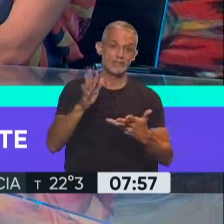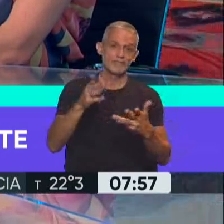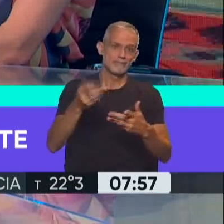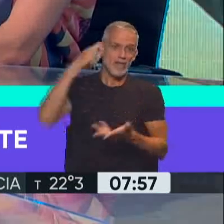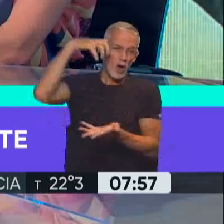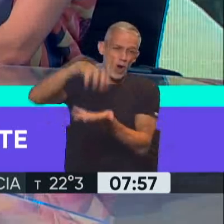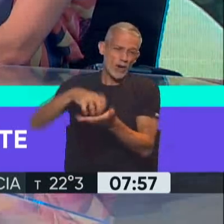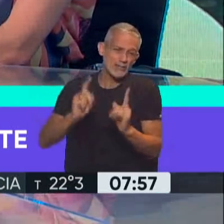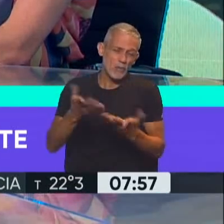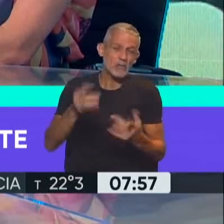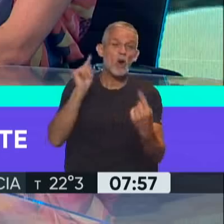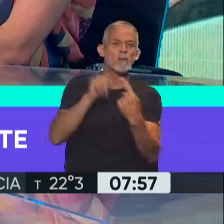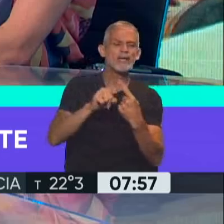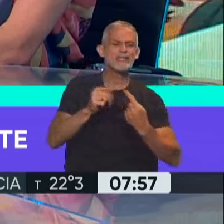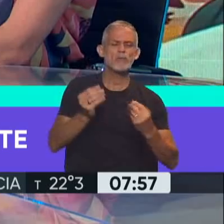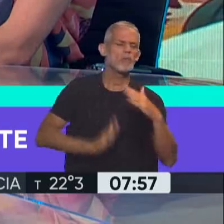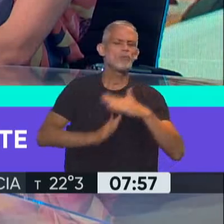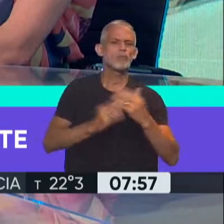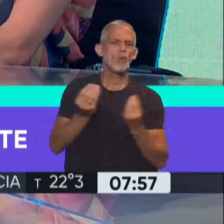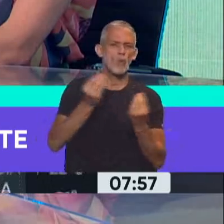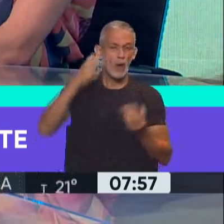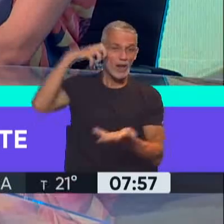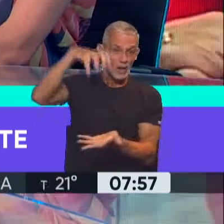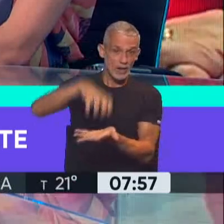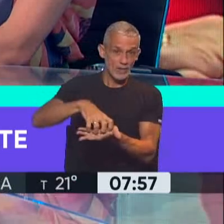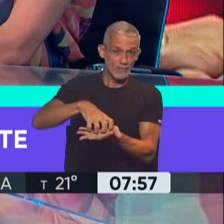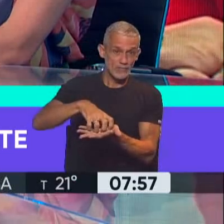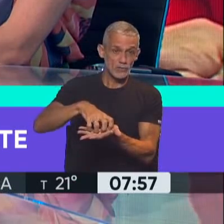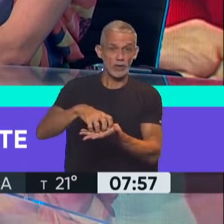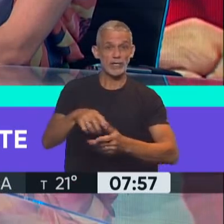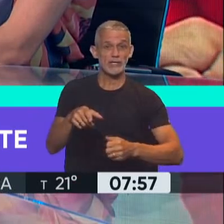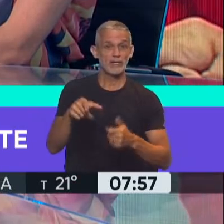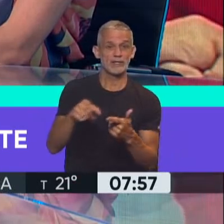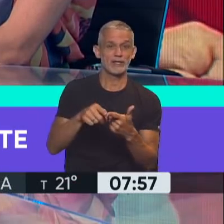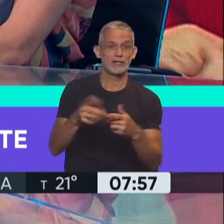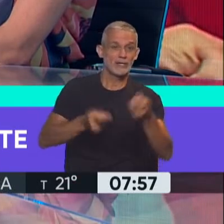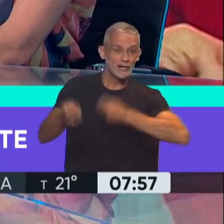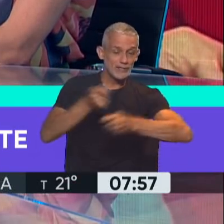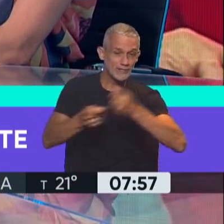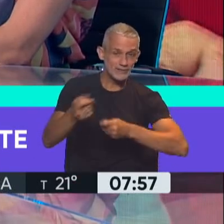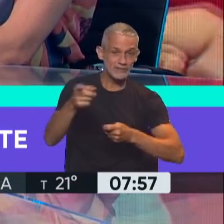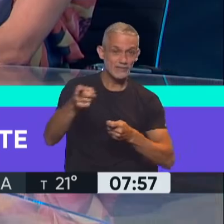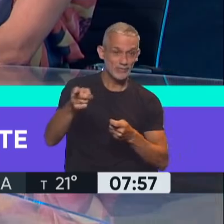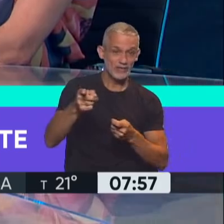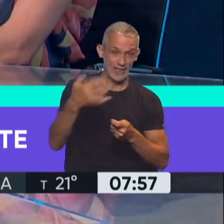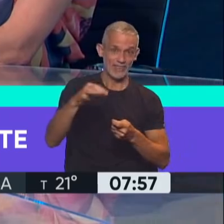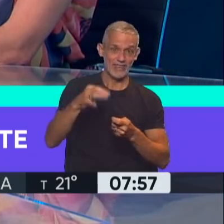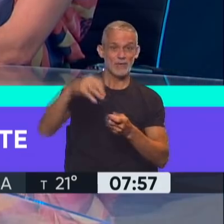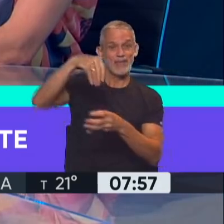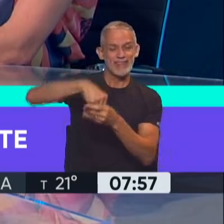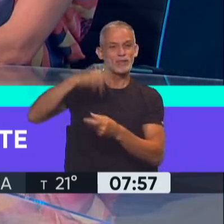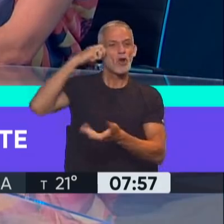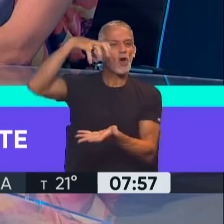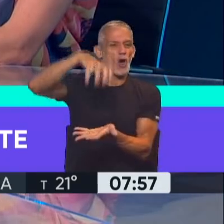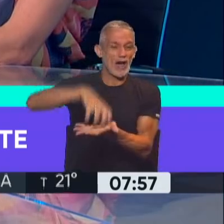el congreso porque el objetivo de máxima es precisamente que esta renegociación tiene que ir al congreso nacional con lo que